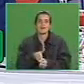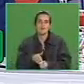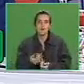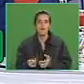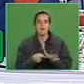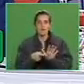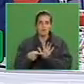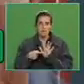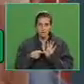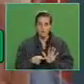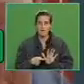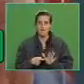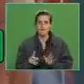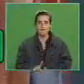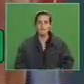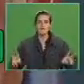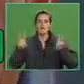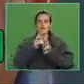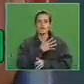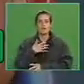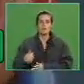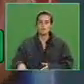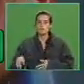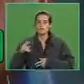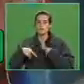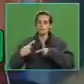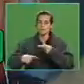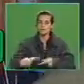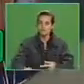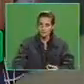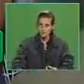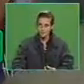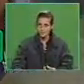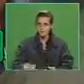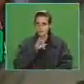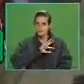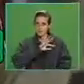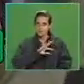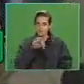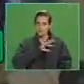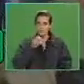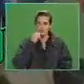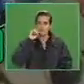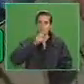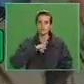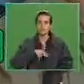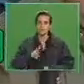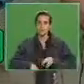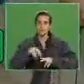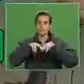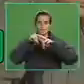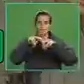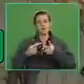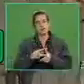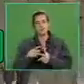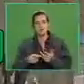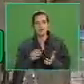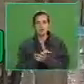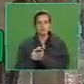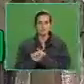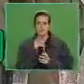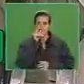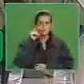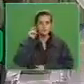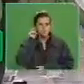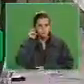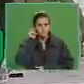con su ejemplo, los valores que queremos reproducir en la sociedad socialista que estamos construyendo. Así que, compañeros,